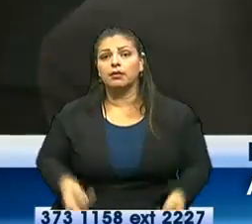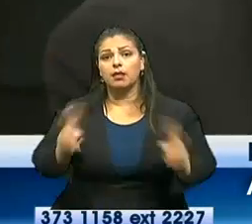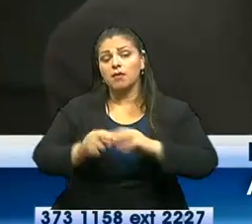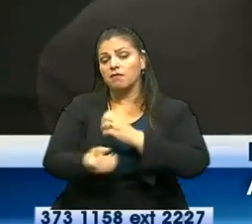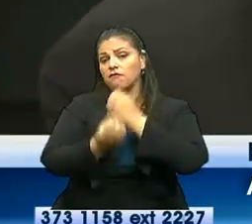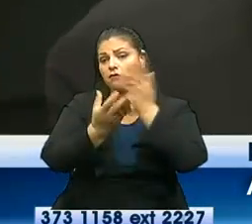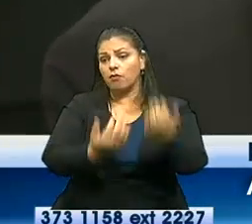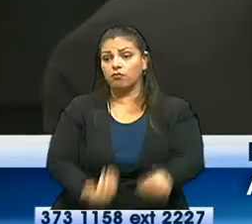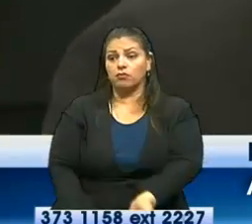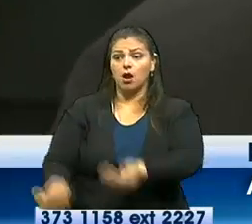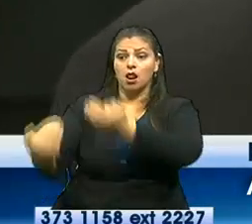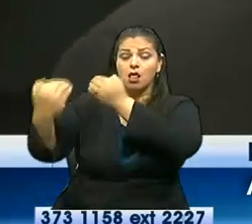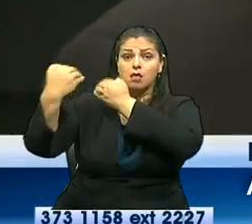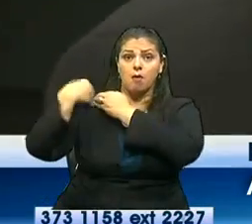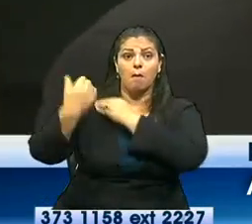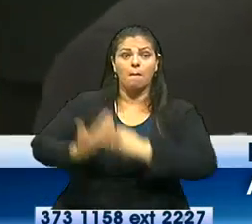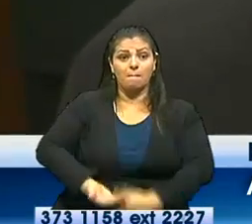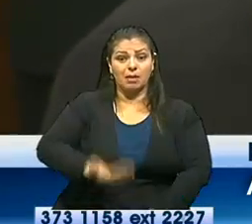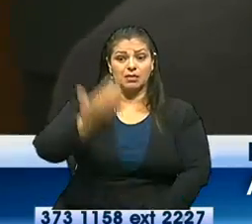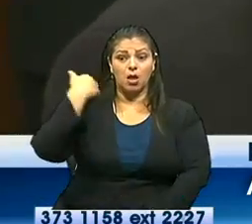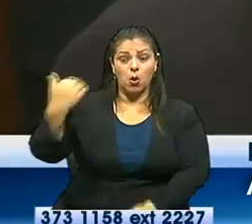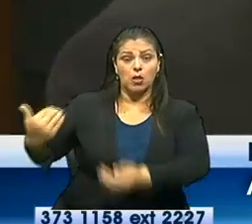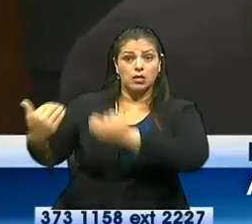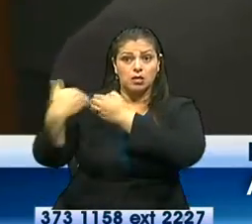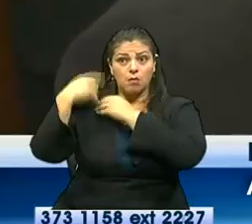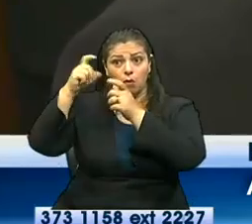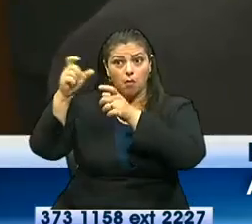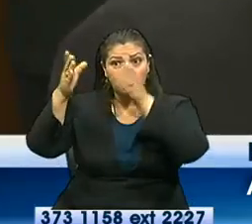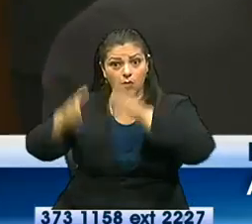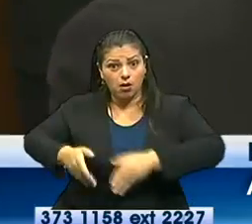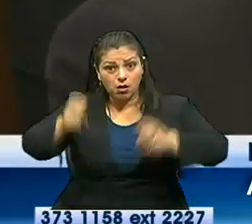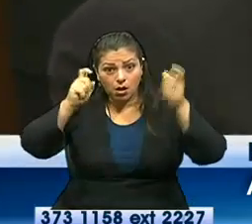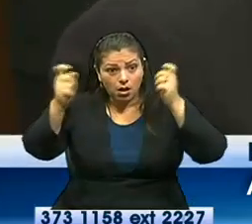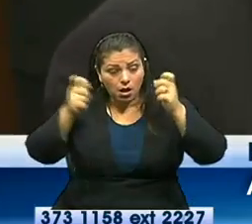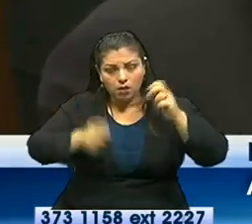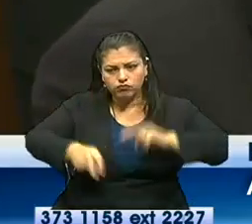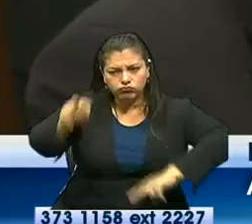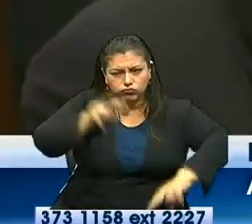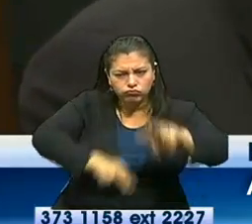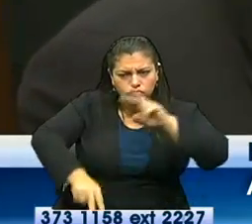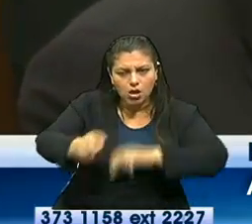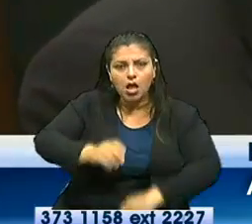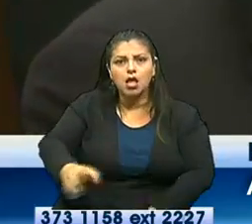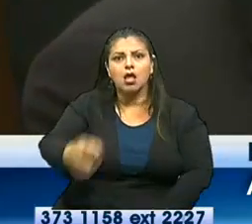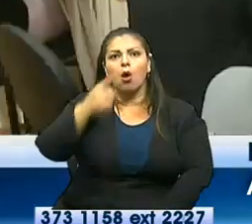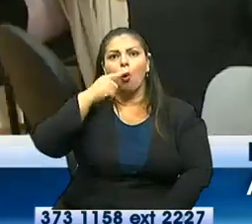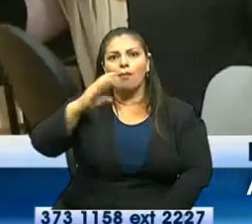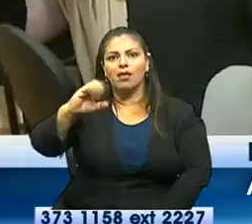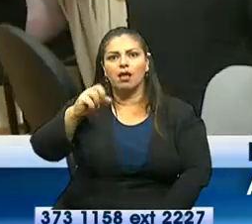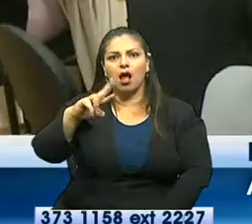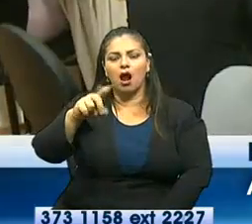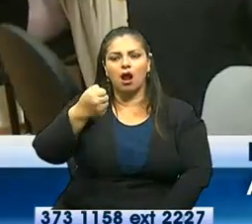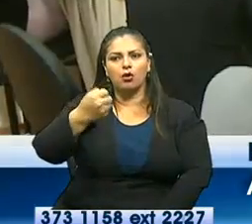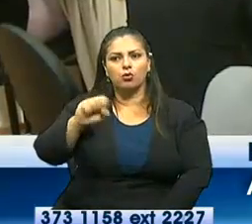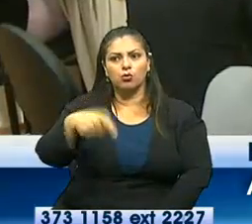cargo no se encontraron pruebas ni indicios contra el ex contralor del Estado, Carlos Polit.